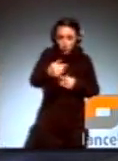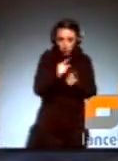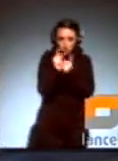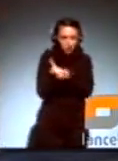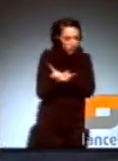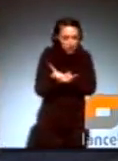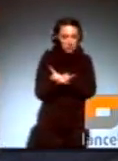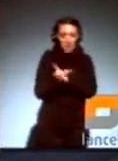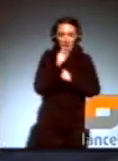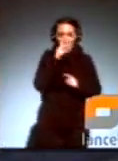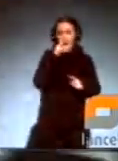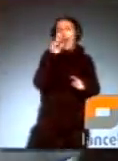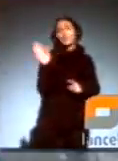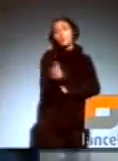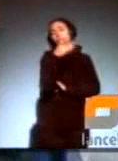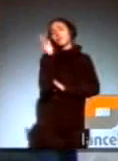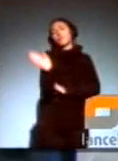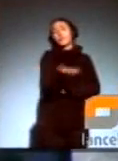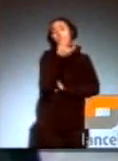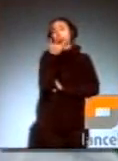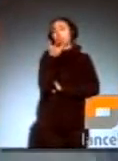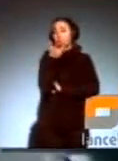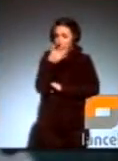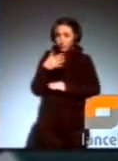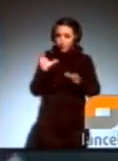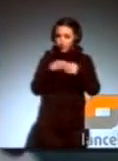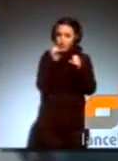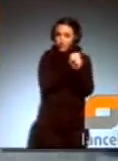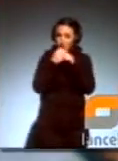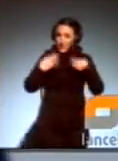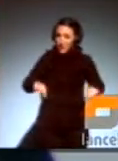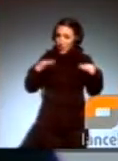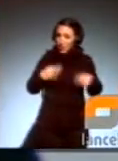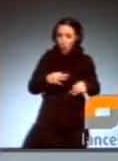Los años pasan. Muchas gracias, muchas gracias. Un beso fuerte para todos. Gracias. ¡Feliz